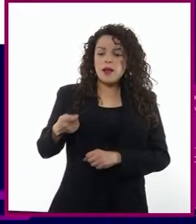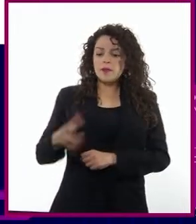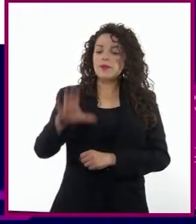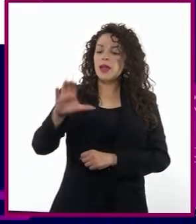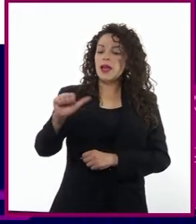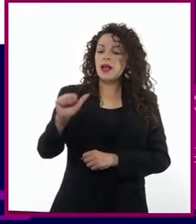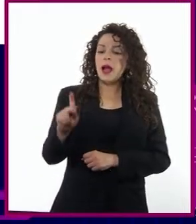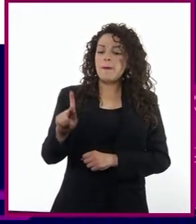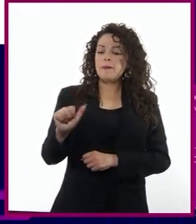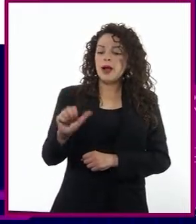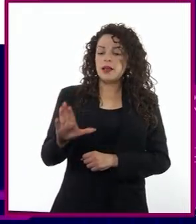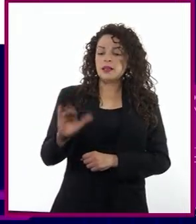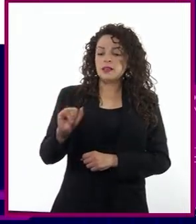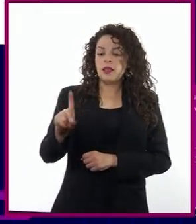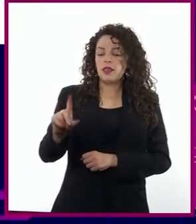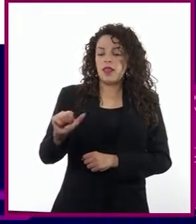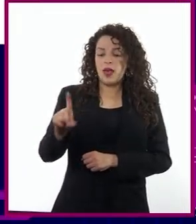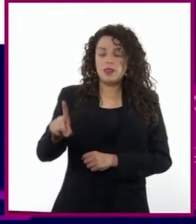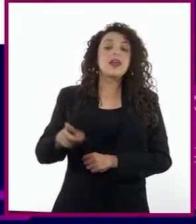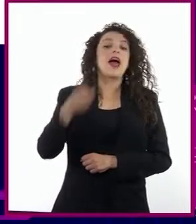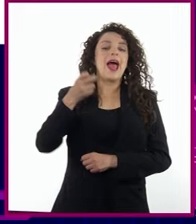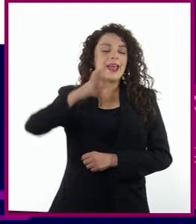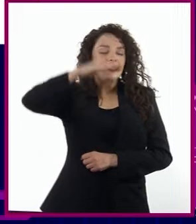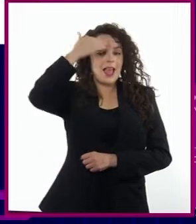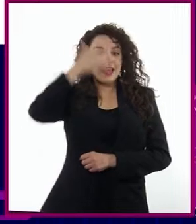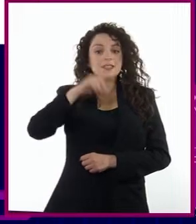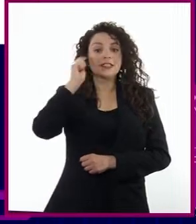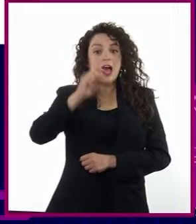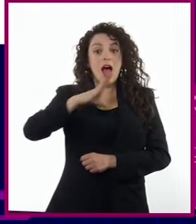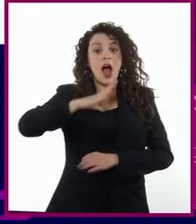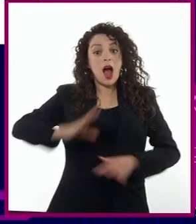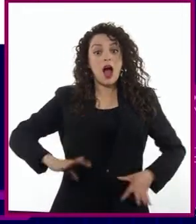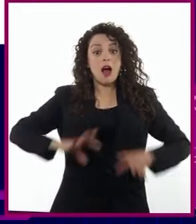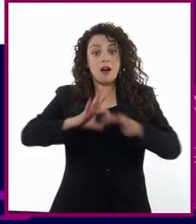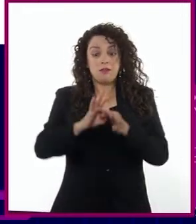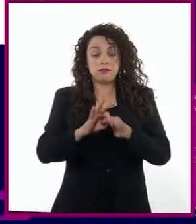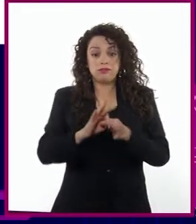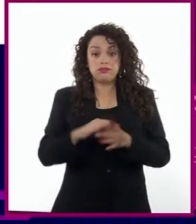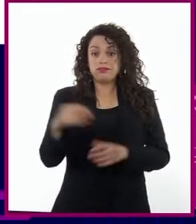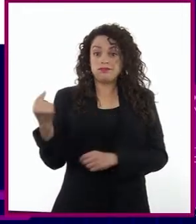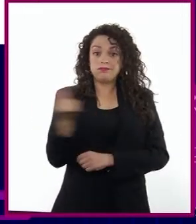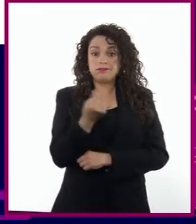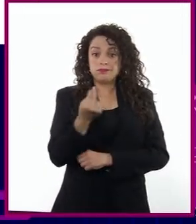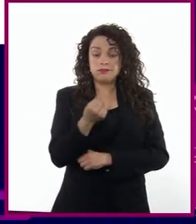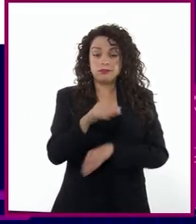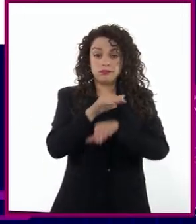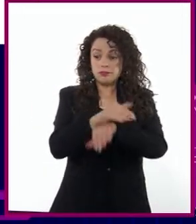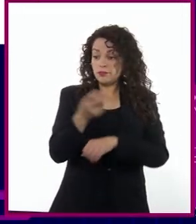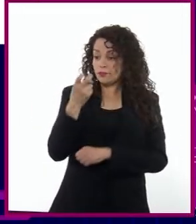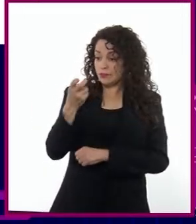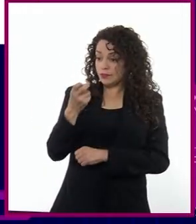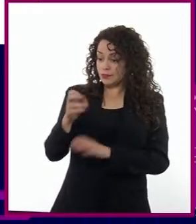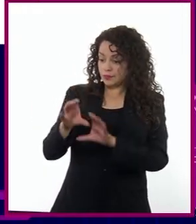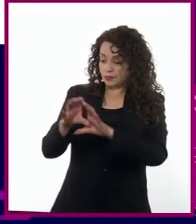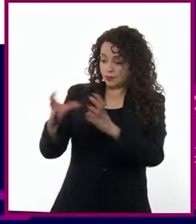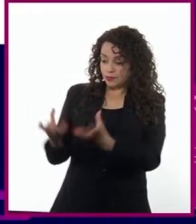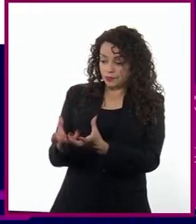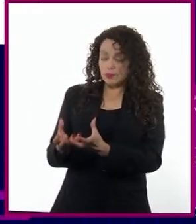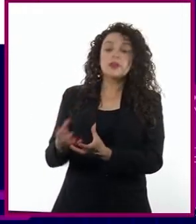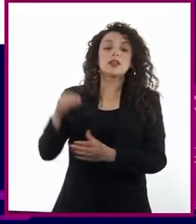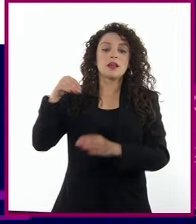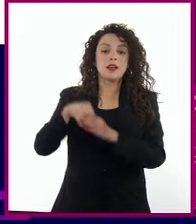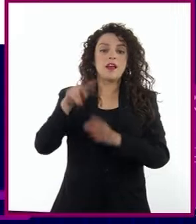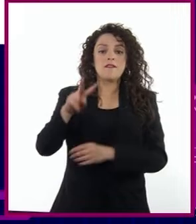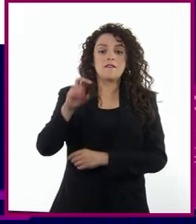capacidad. Entonces sabemos que existe una relación directa entre la capacidad de un cuerpo y el volumen que